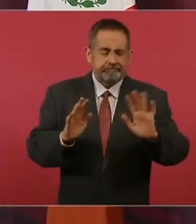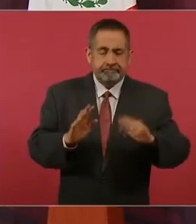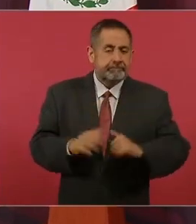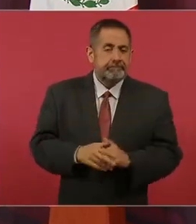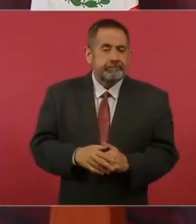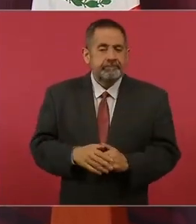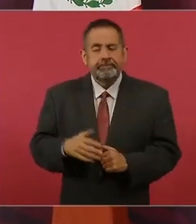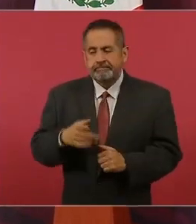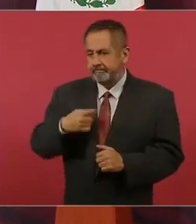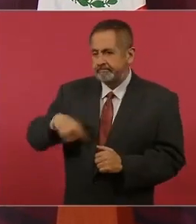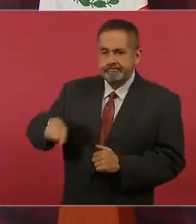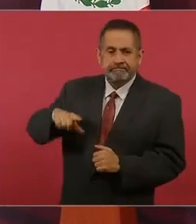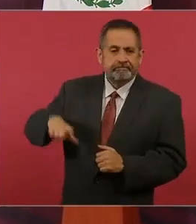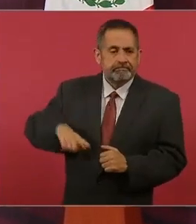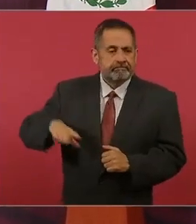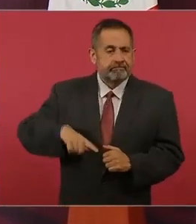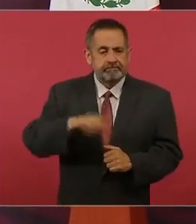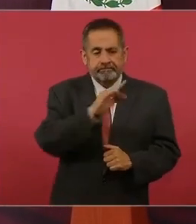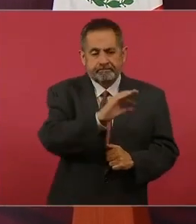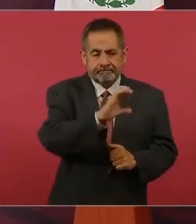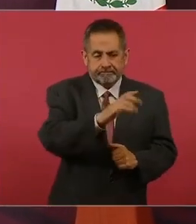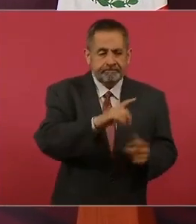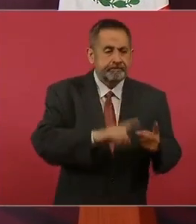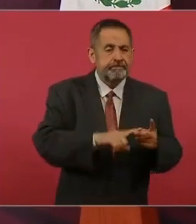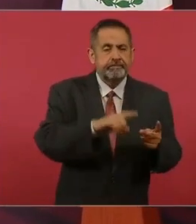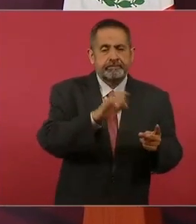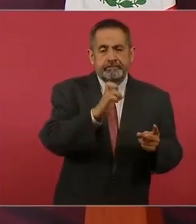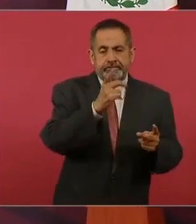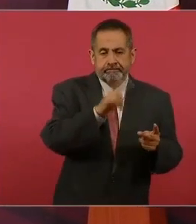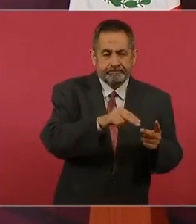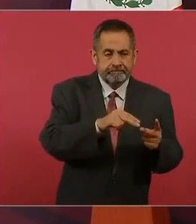del gobierno de Calderón y de Peña, pero no,